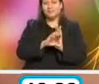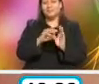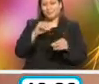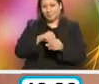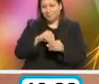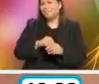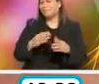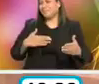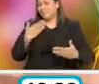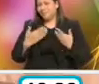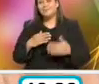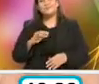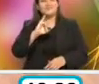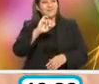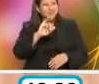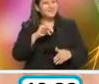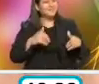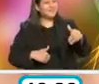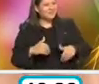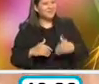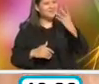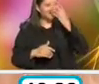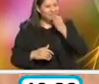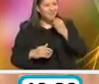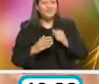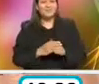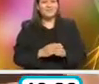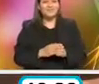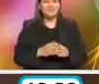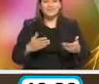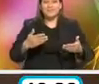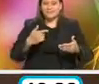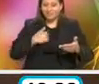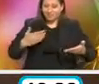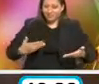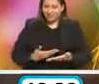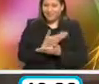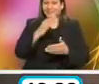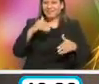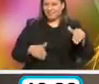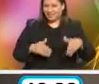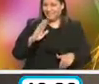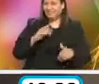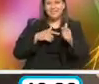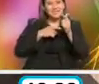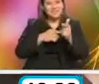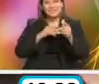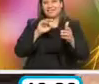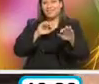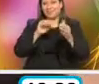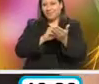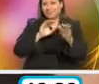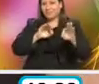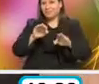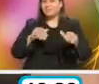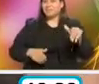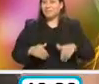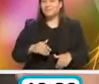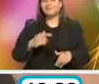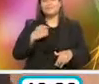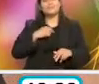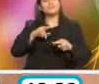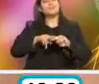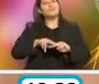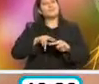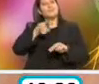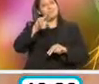es mucha gente de teatro, ¿sabes? Sí. Que ha nacido en el teatro, que sigue haciendo teatro. Y claro, eso tú como espectador, pues